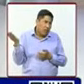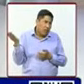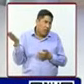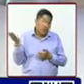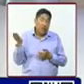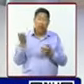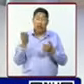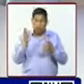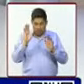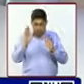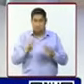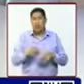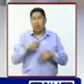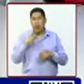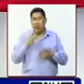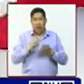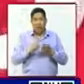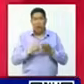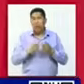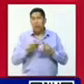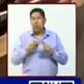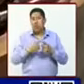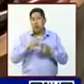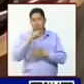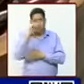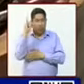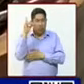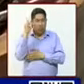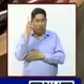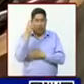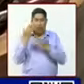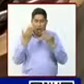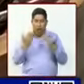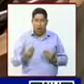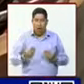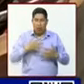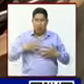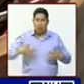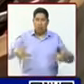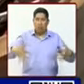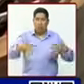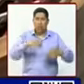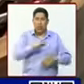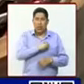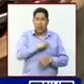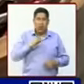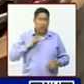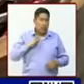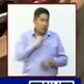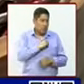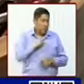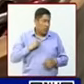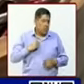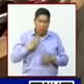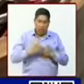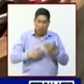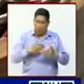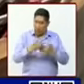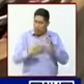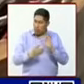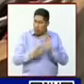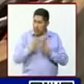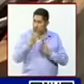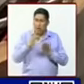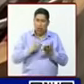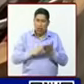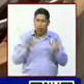Así es como están buenas noches, amigos de todo el país. En este momento, en la Cámara de Senadores de la Asamblea Legislativa se está desarrollando